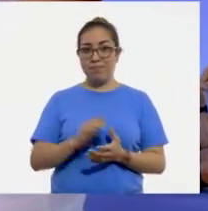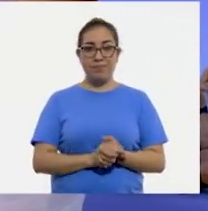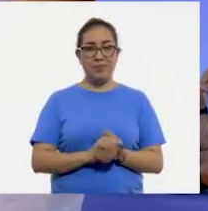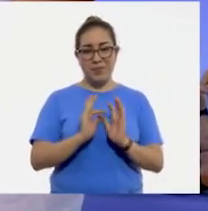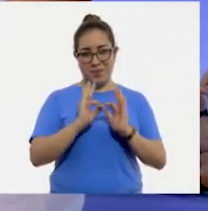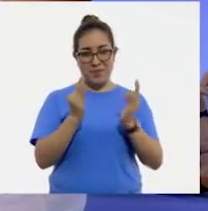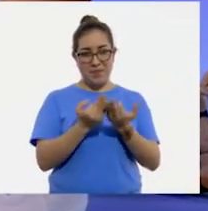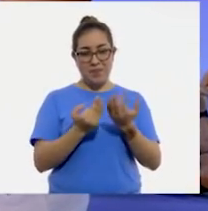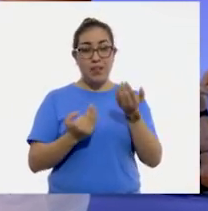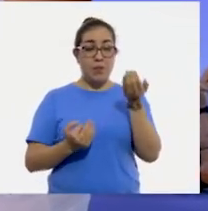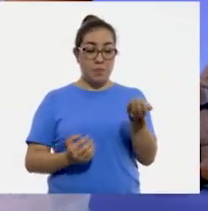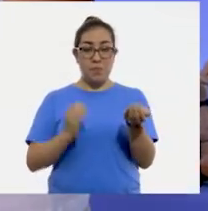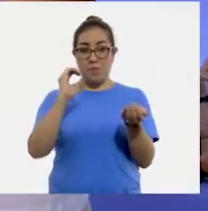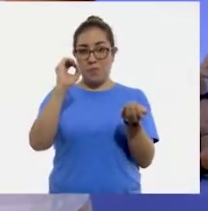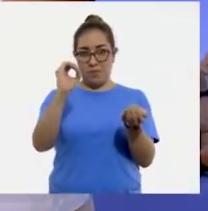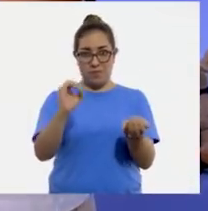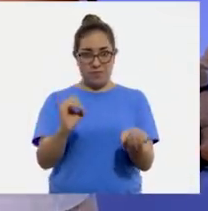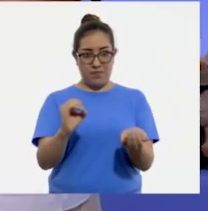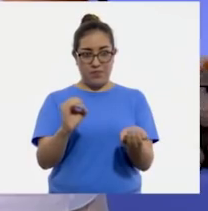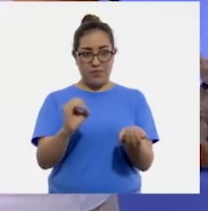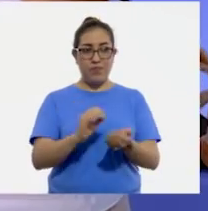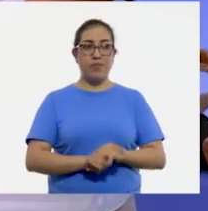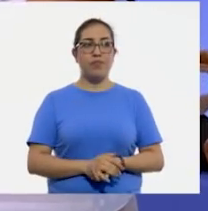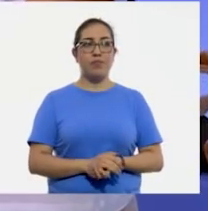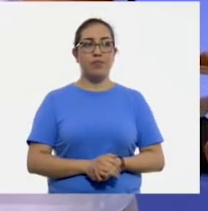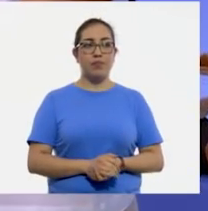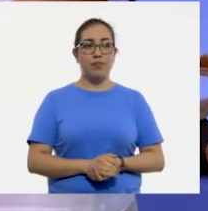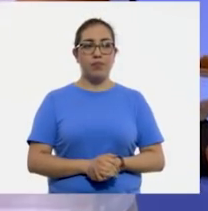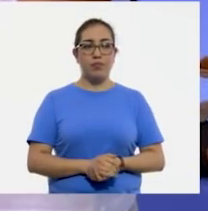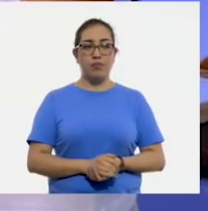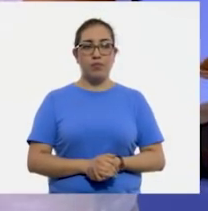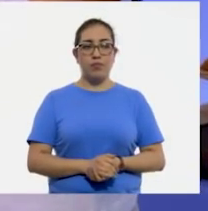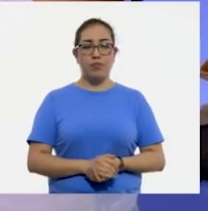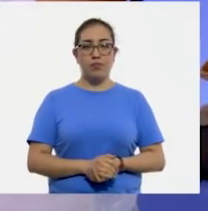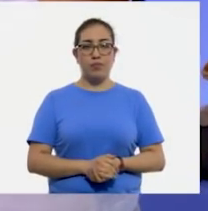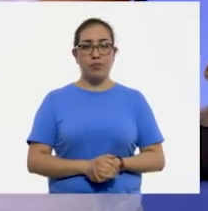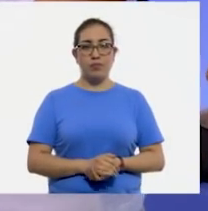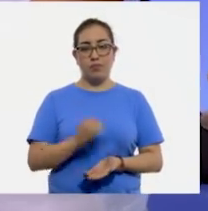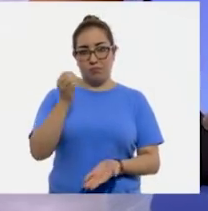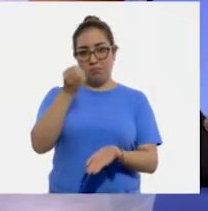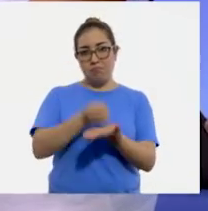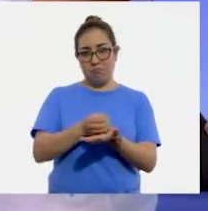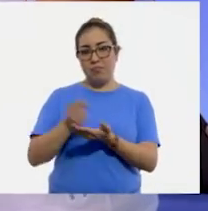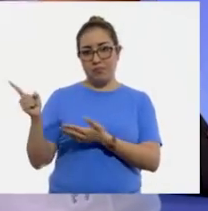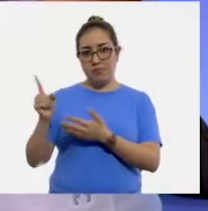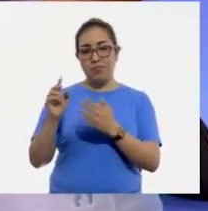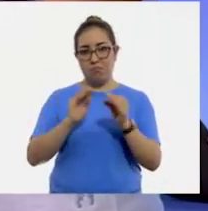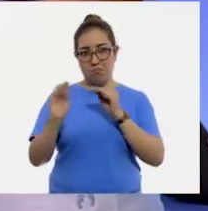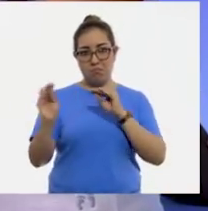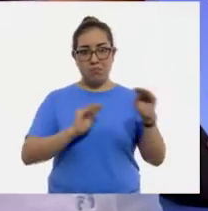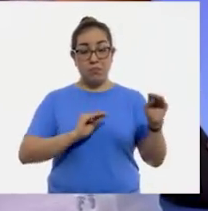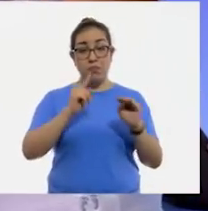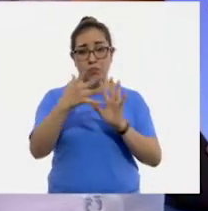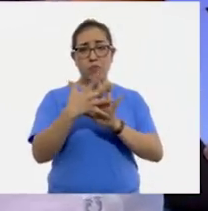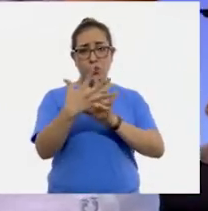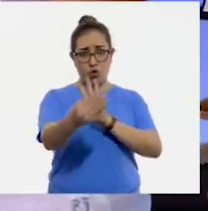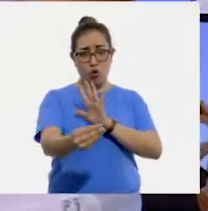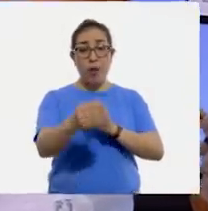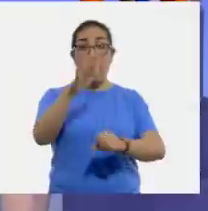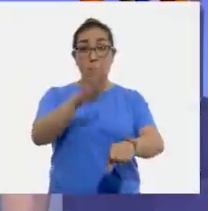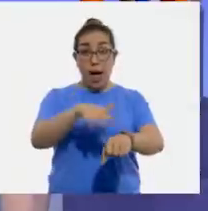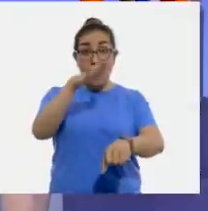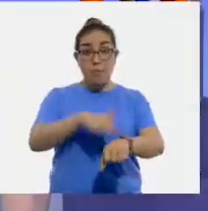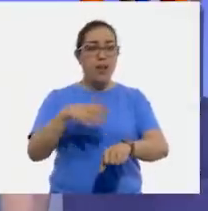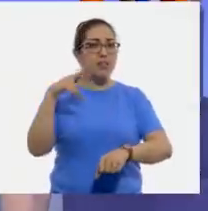un arito. Y vas a tocar en esta parte. Lo tienes que hacer un poco más